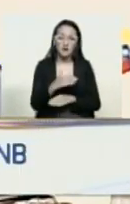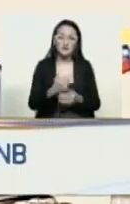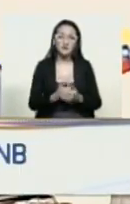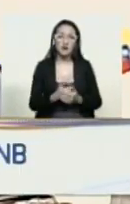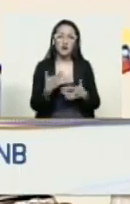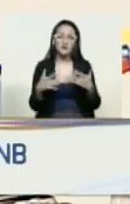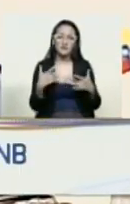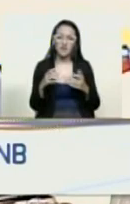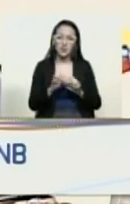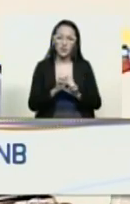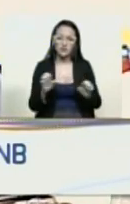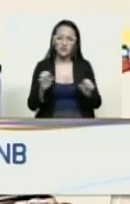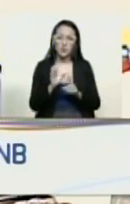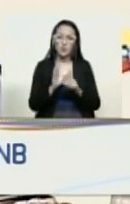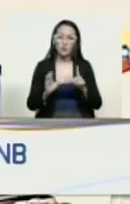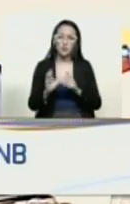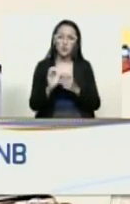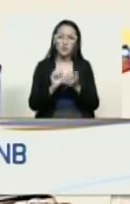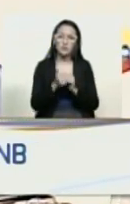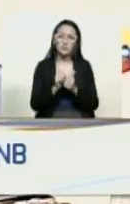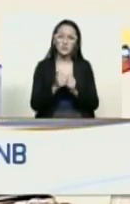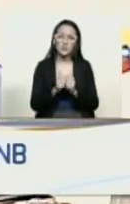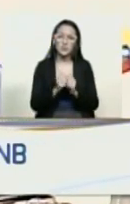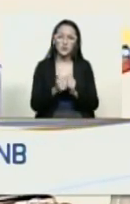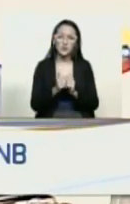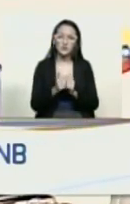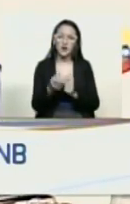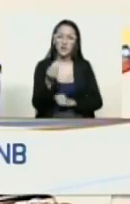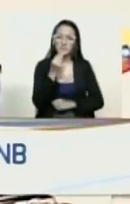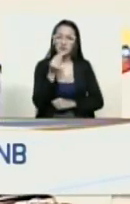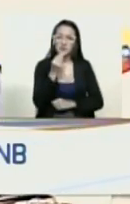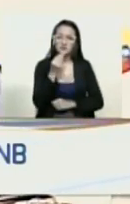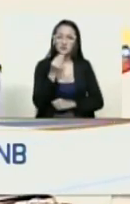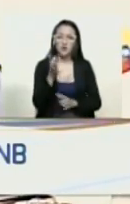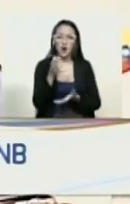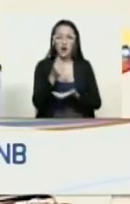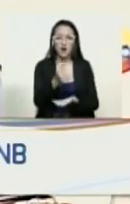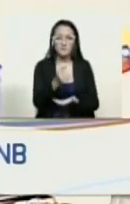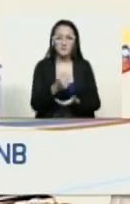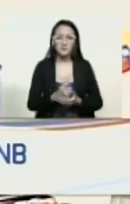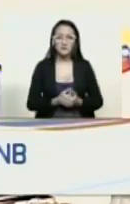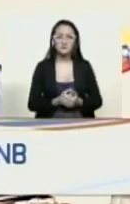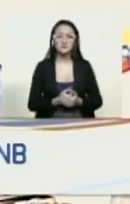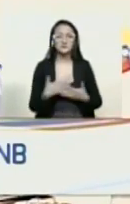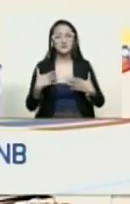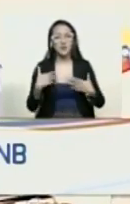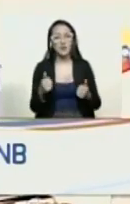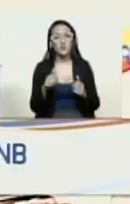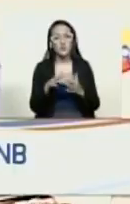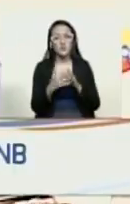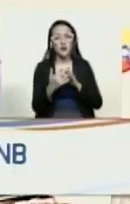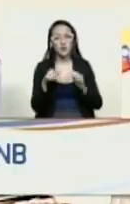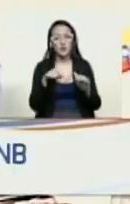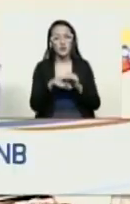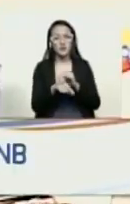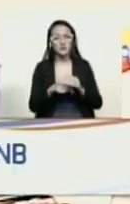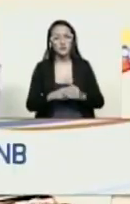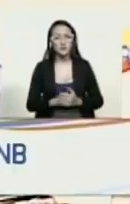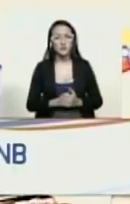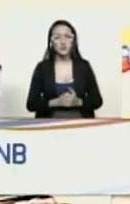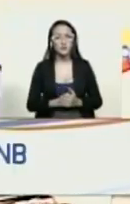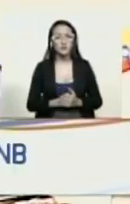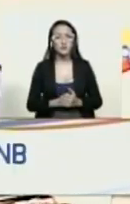con actividades como educación, cultura, deporte, alimentación con los CLAP, salud